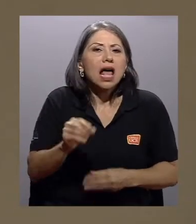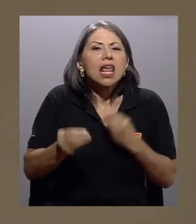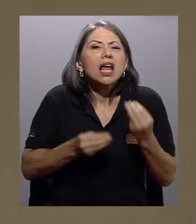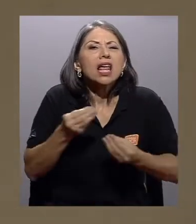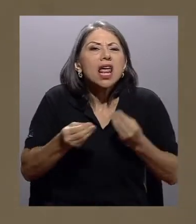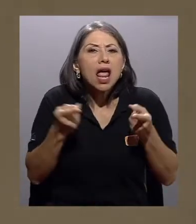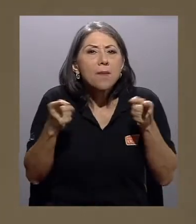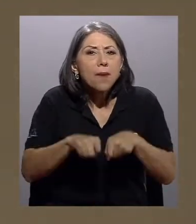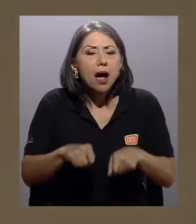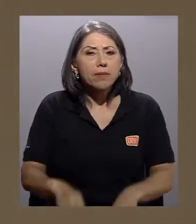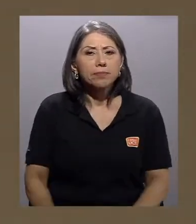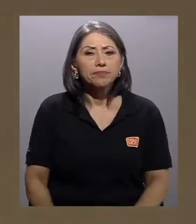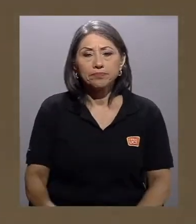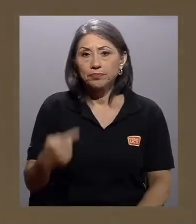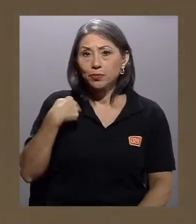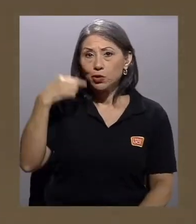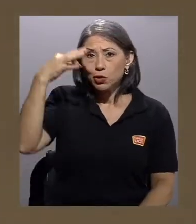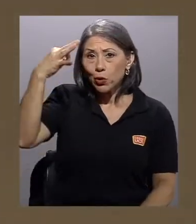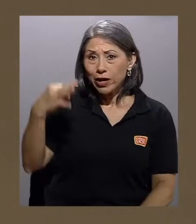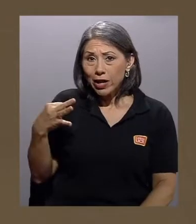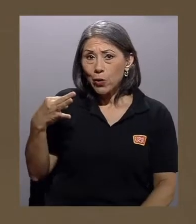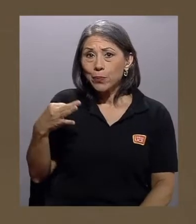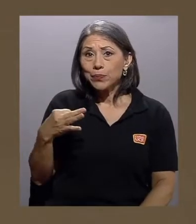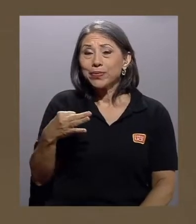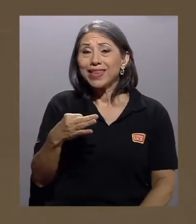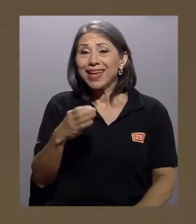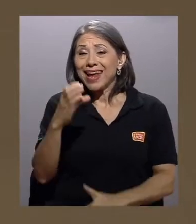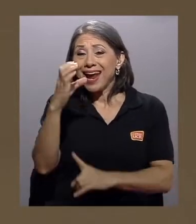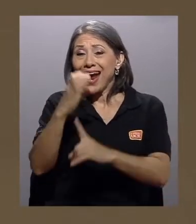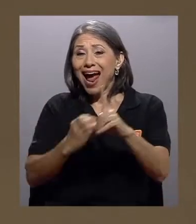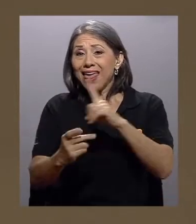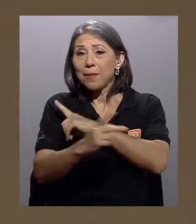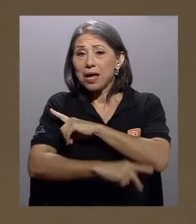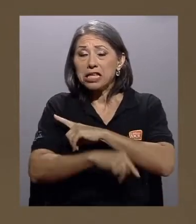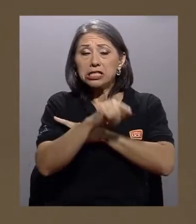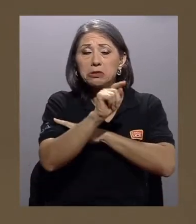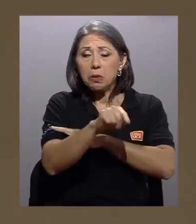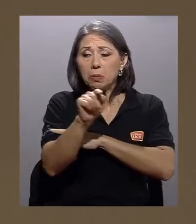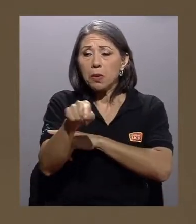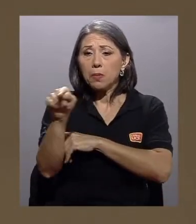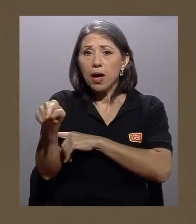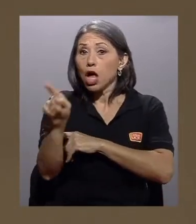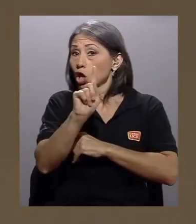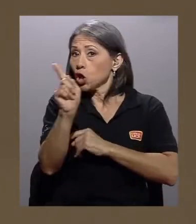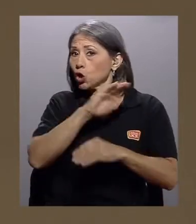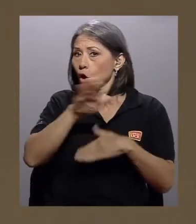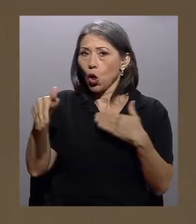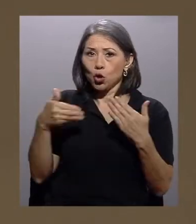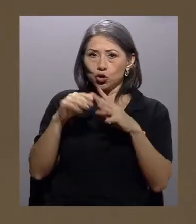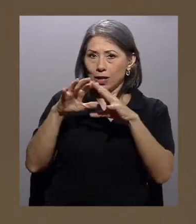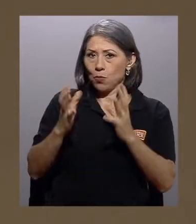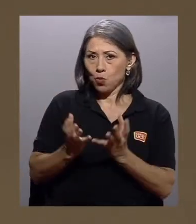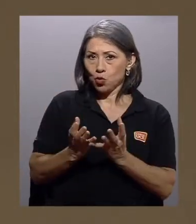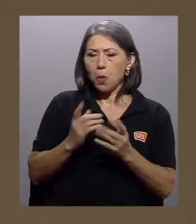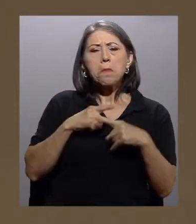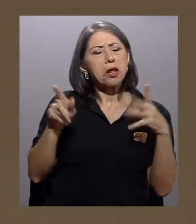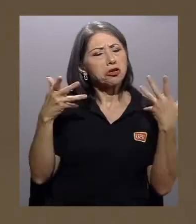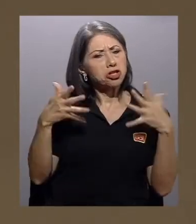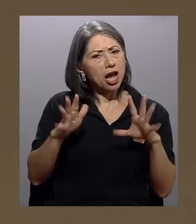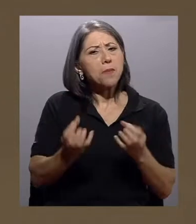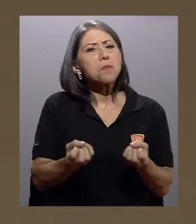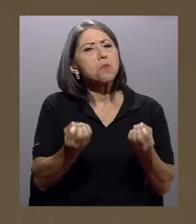Italia? Sí, yo creo que cada país, bueno, no todos en el mundo, pero muchos ya están haciendo sus